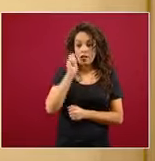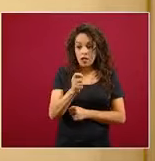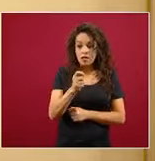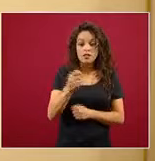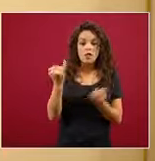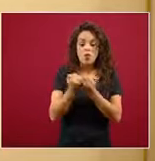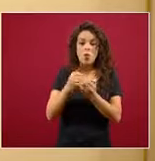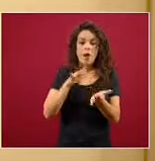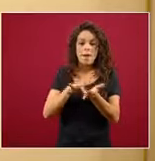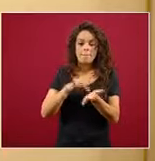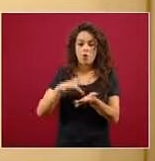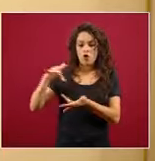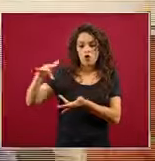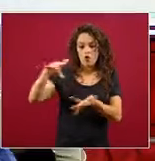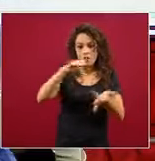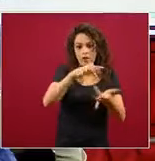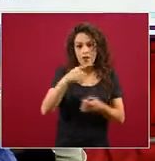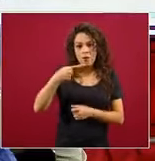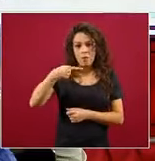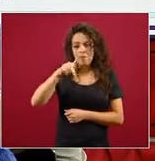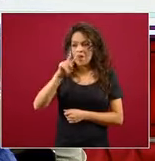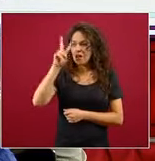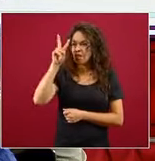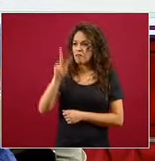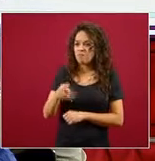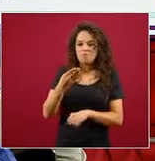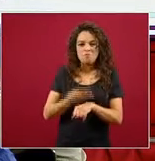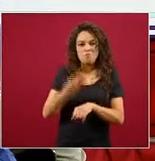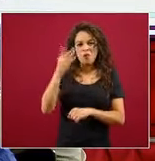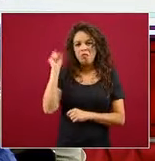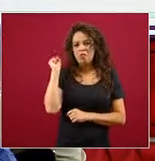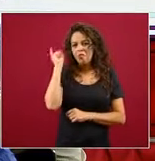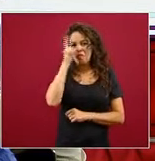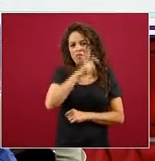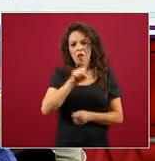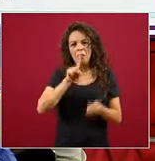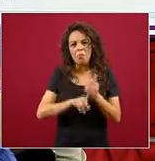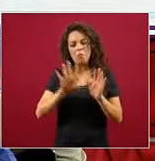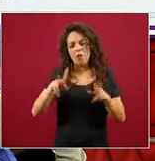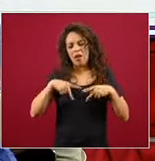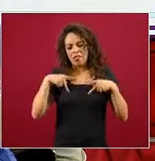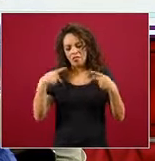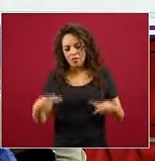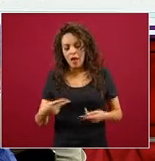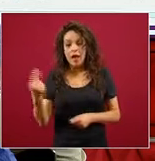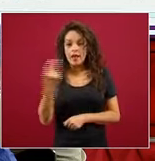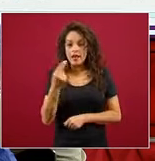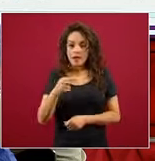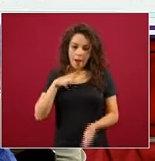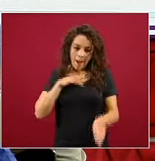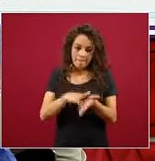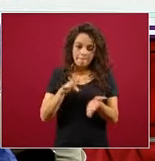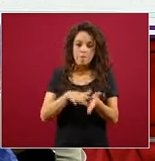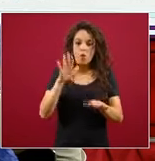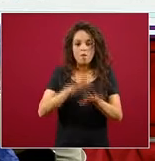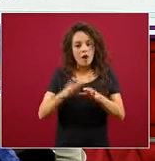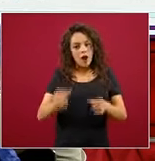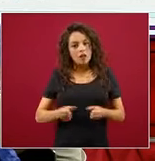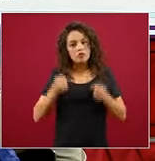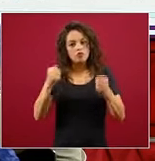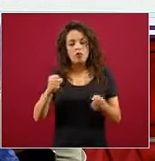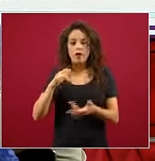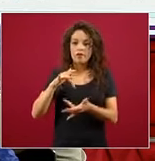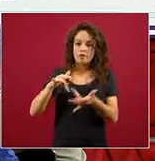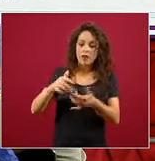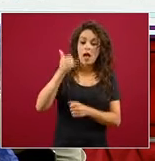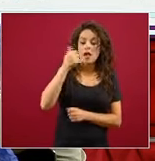cada vez más débiles. Entonces, mucho del programa es también fortalecer estas redes sociales, pero también fortalecer la asistencia